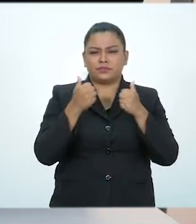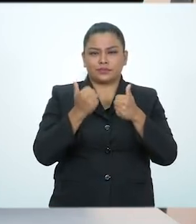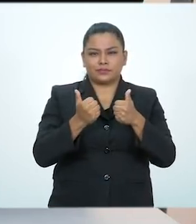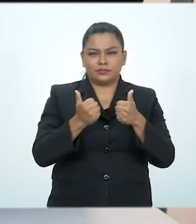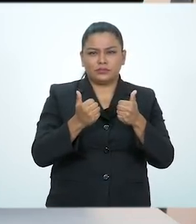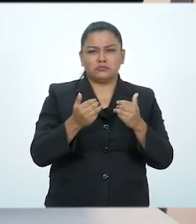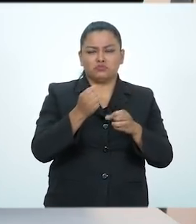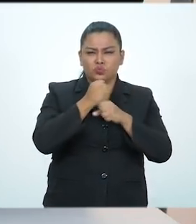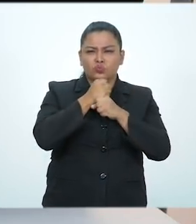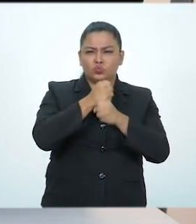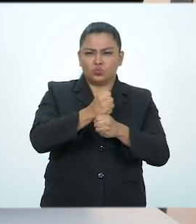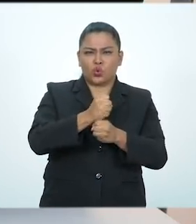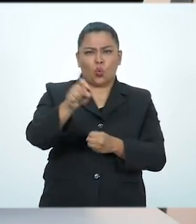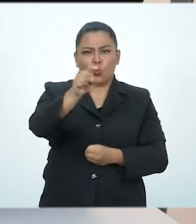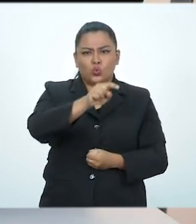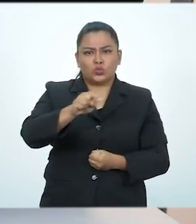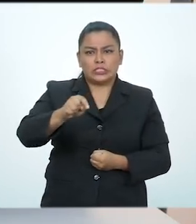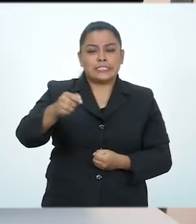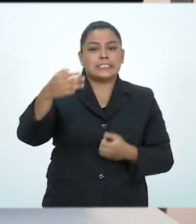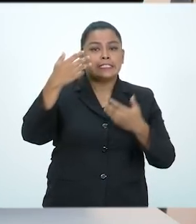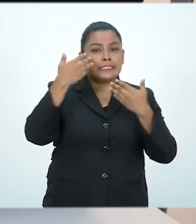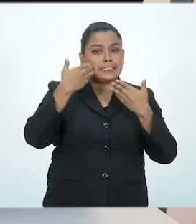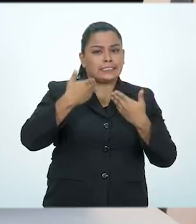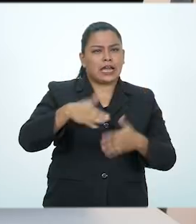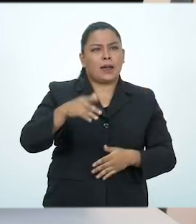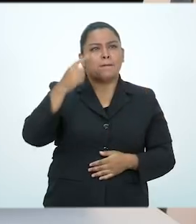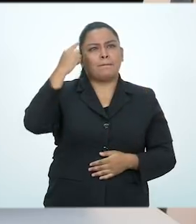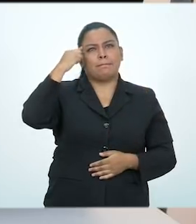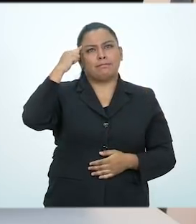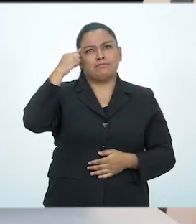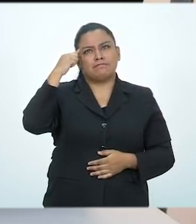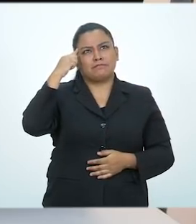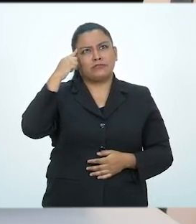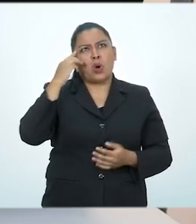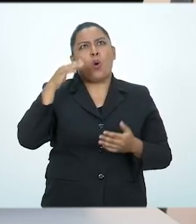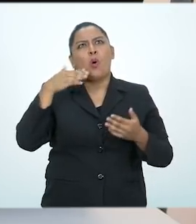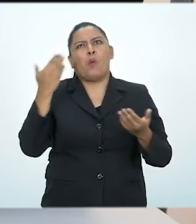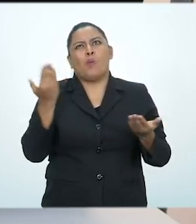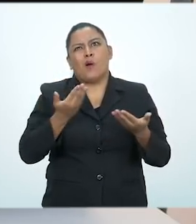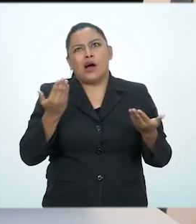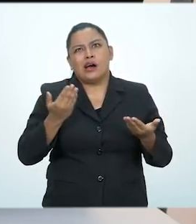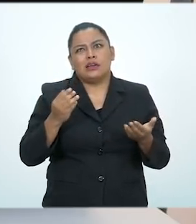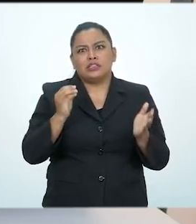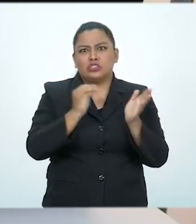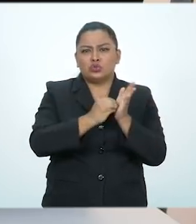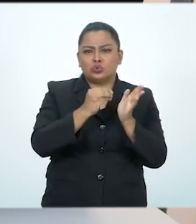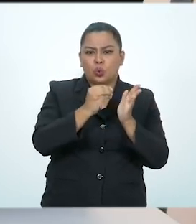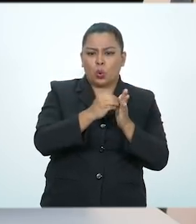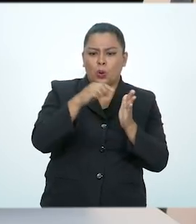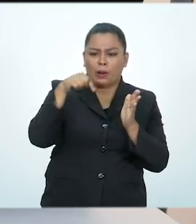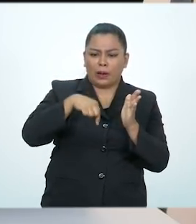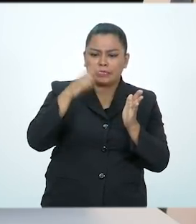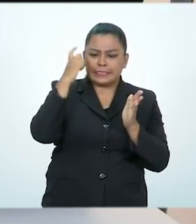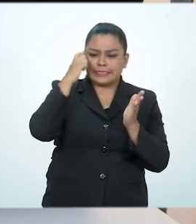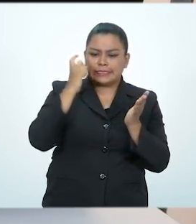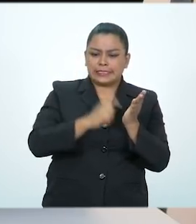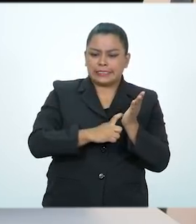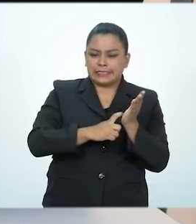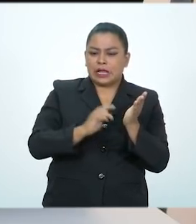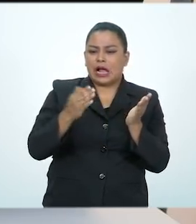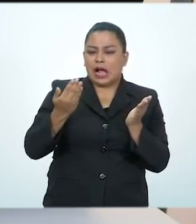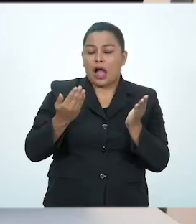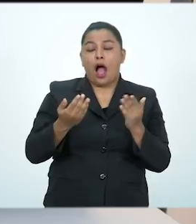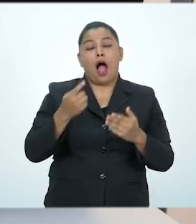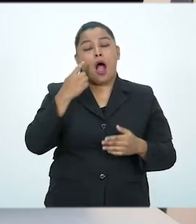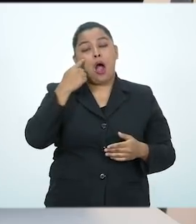Muy bien, seguramente en este momento nos estaremos preguntando ¿y cómo haremos para calificar esta prueba?